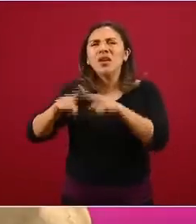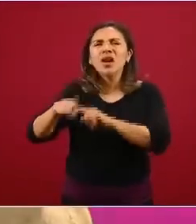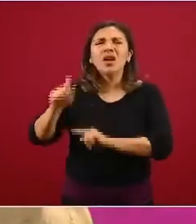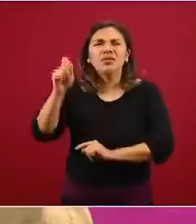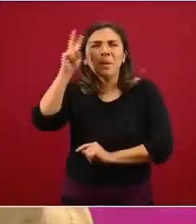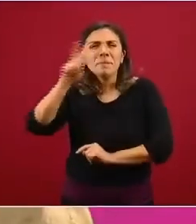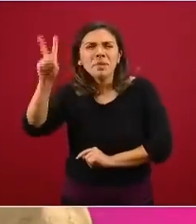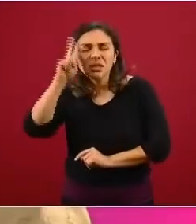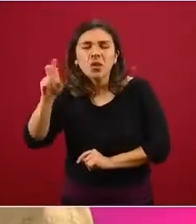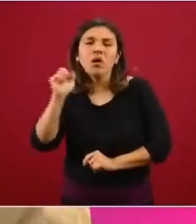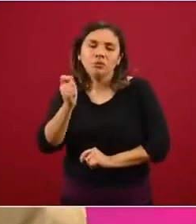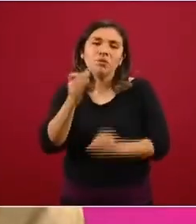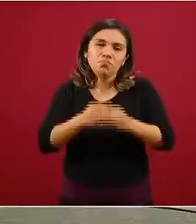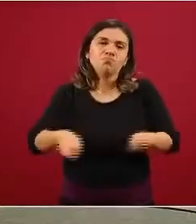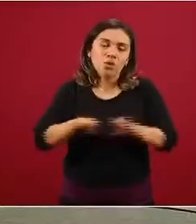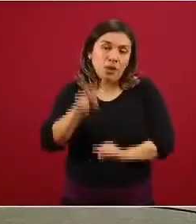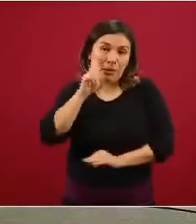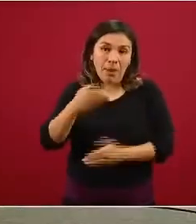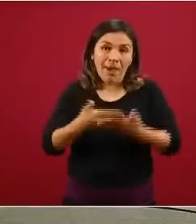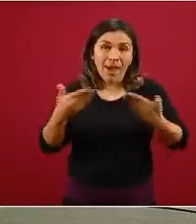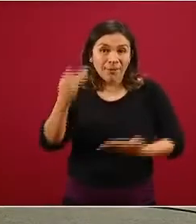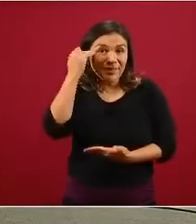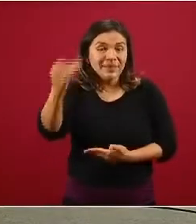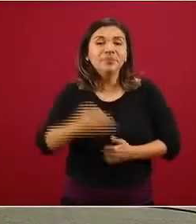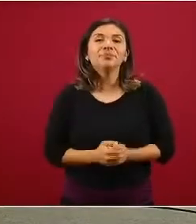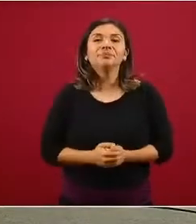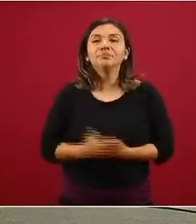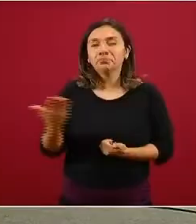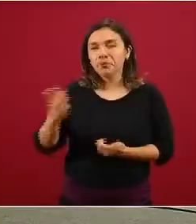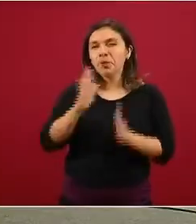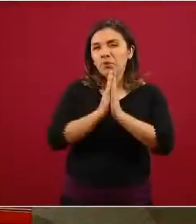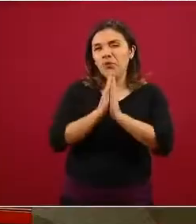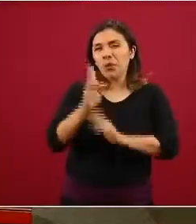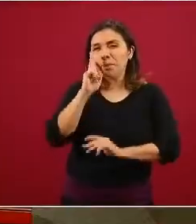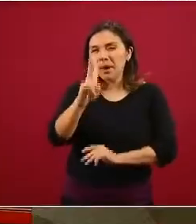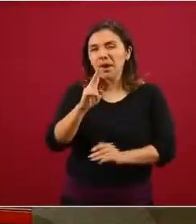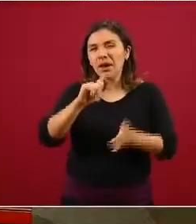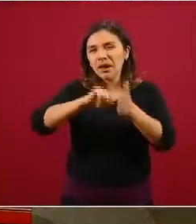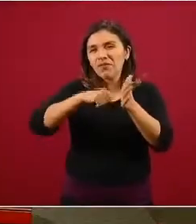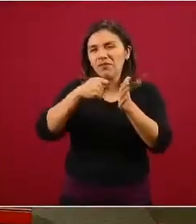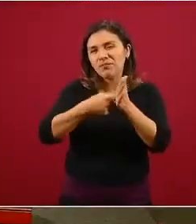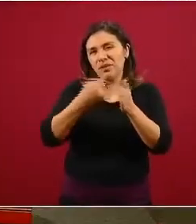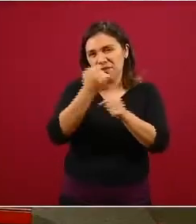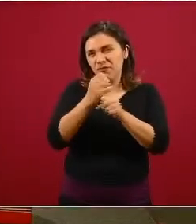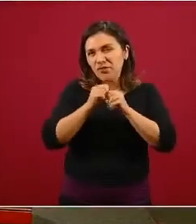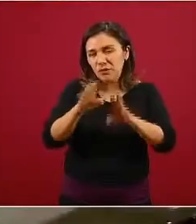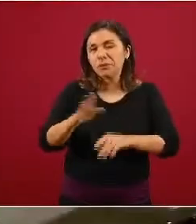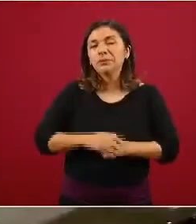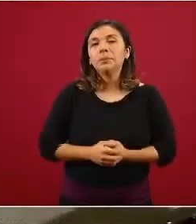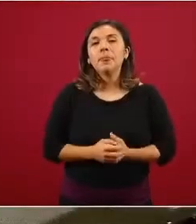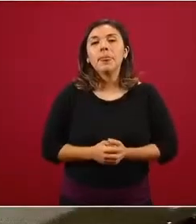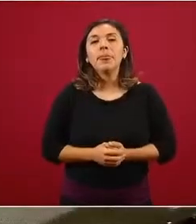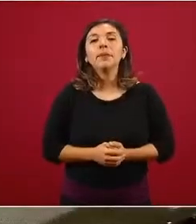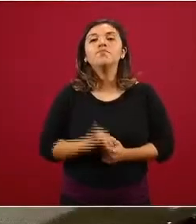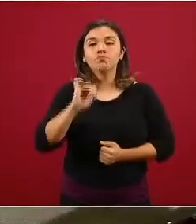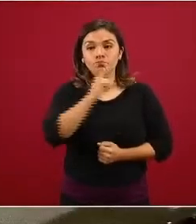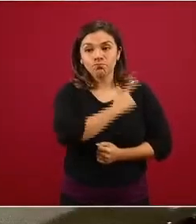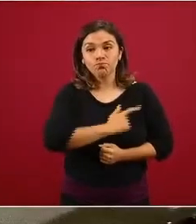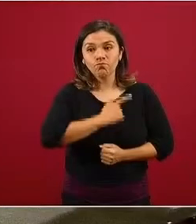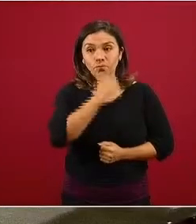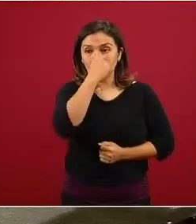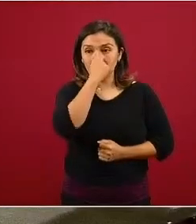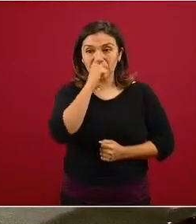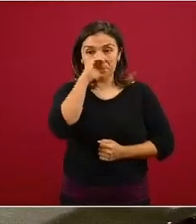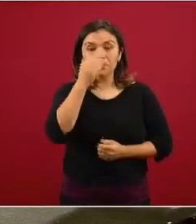en estos tiempos. Le pido al doctor Cortés si presenta el informe técnico y luego seguimos. Con gusto,